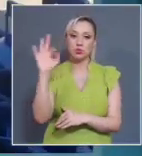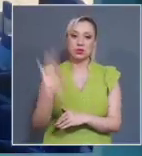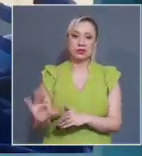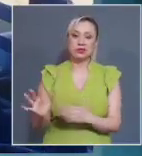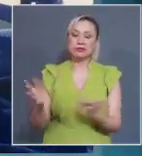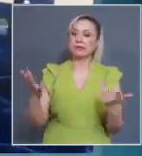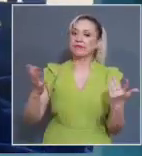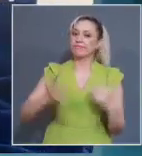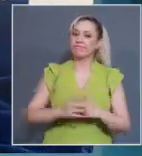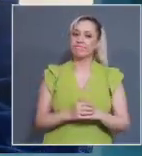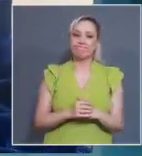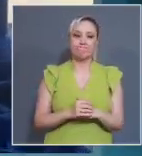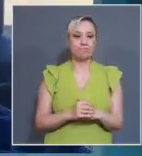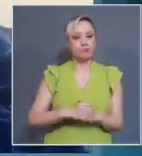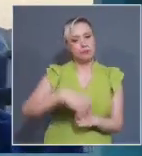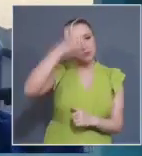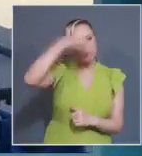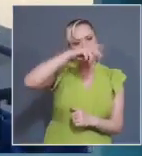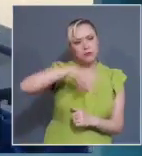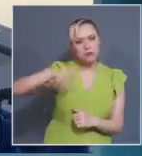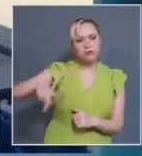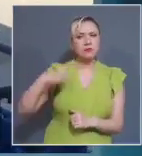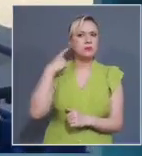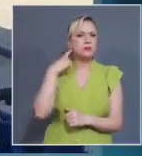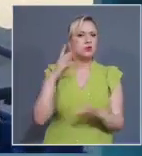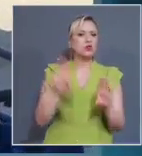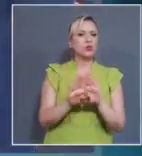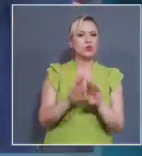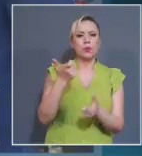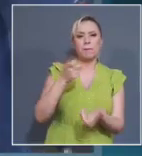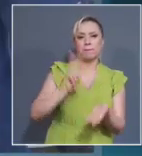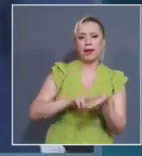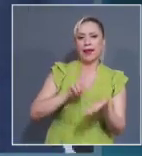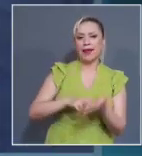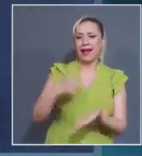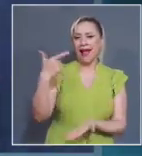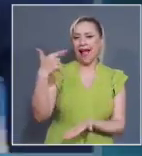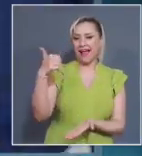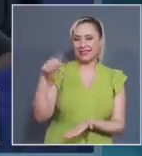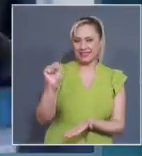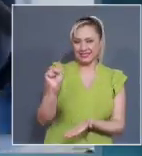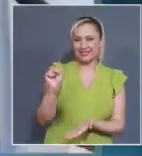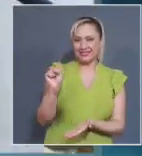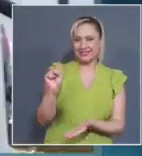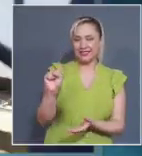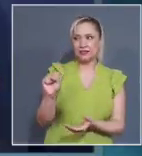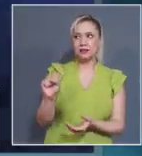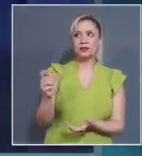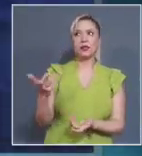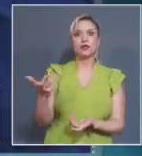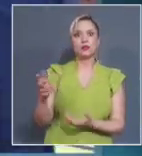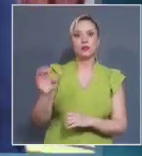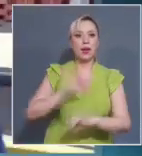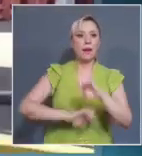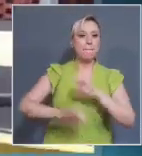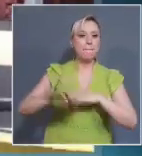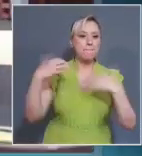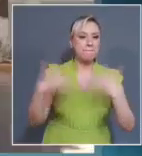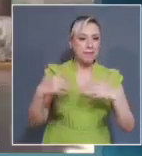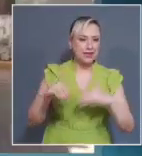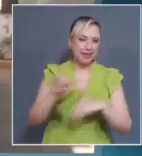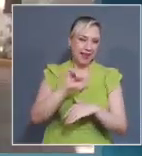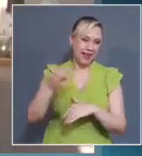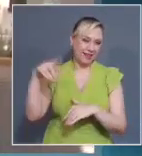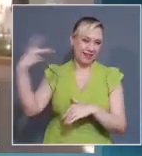Según especialistas frente al control de precios del gas por parte del gobierno federal, empresas envasadoras y distribuidoras agregan